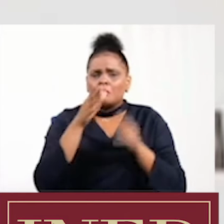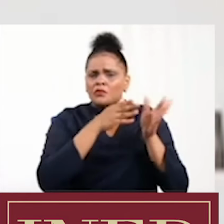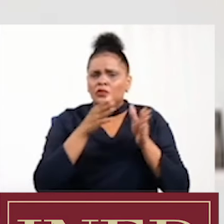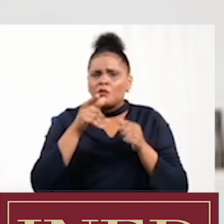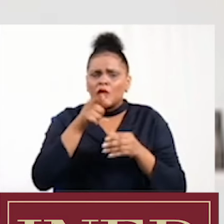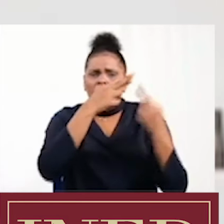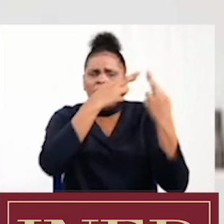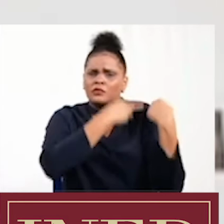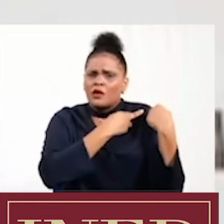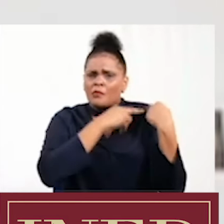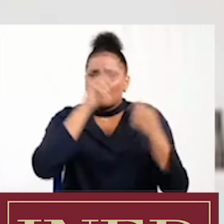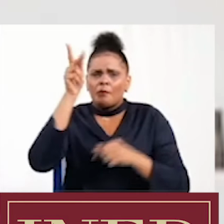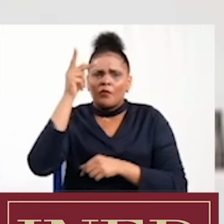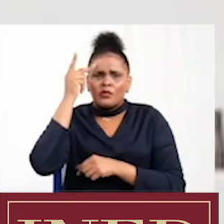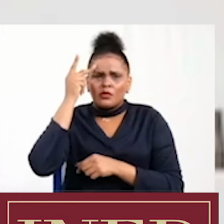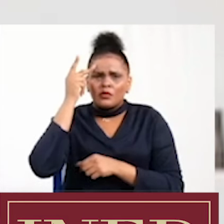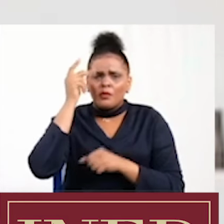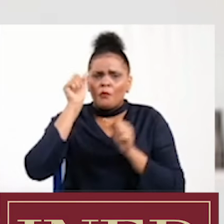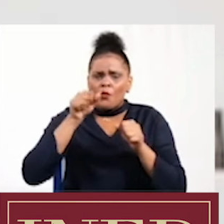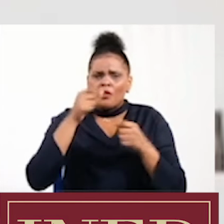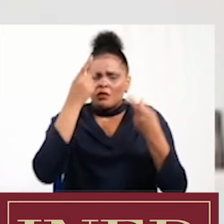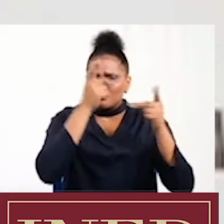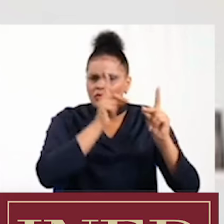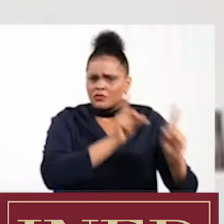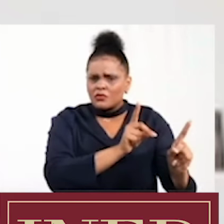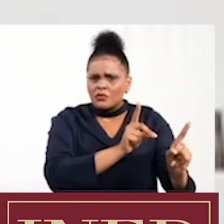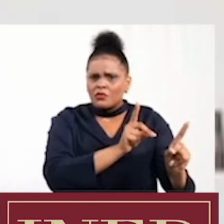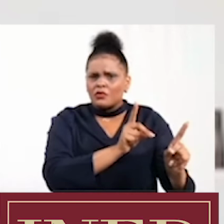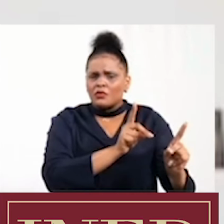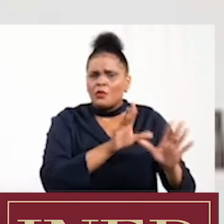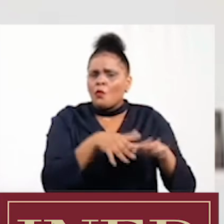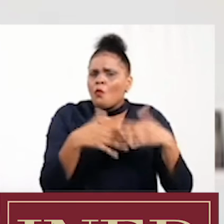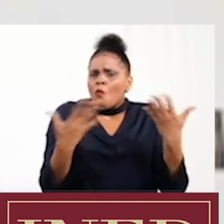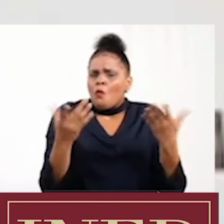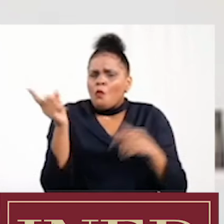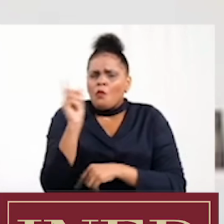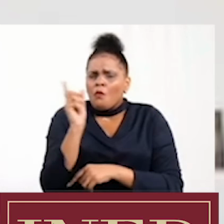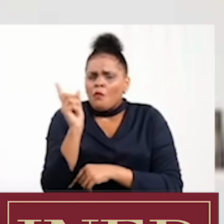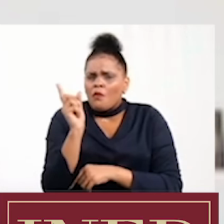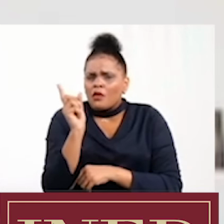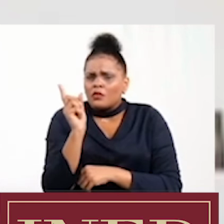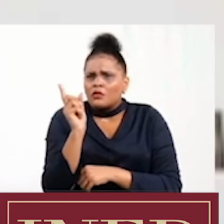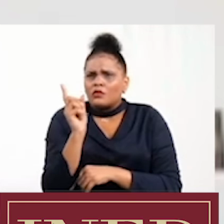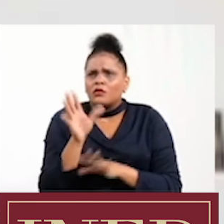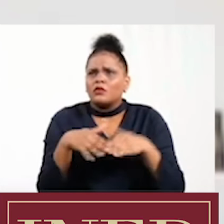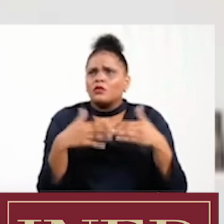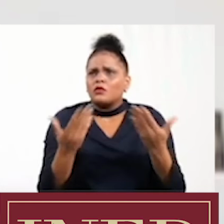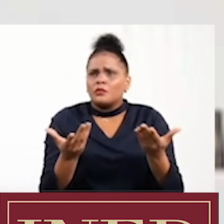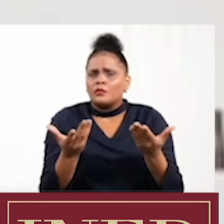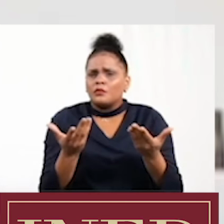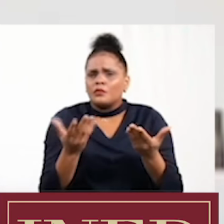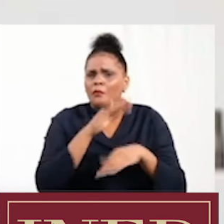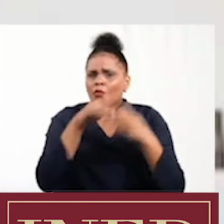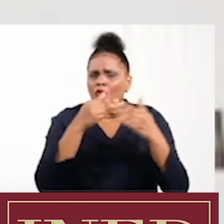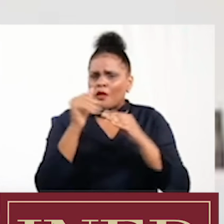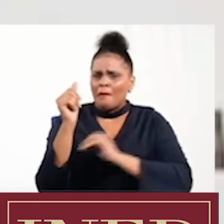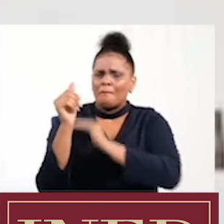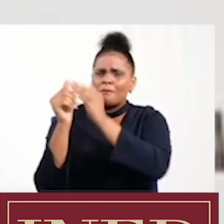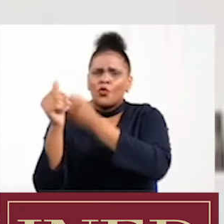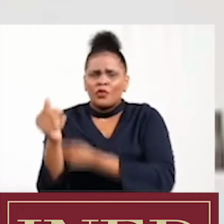los encargados de tomar las decisiones cuál ha sido la receptividad que han tenido los órganos de poder